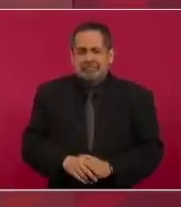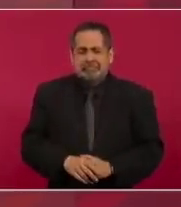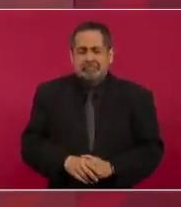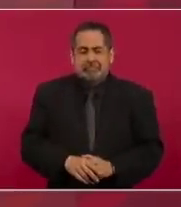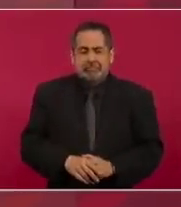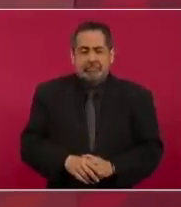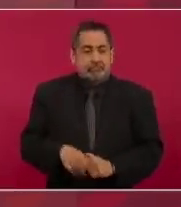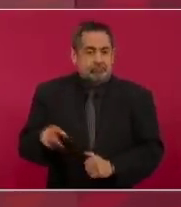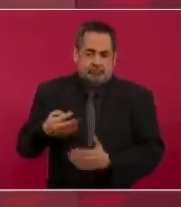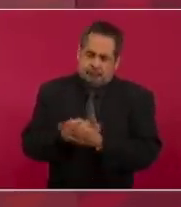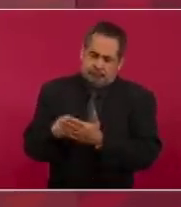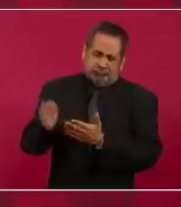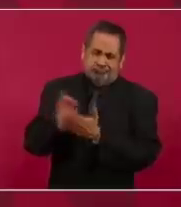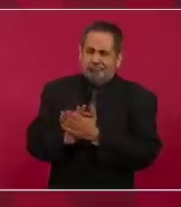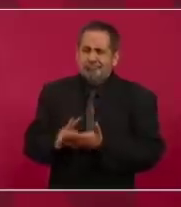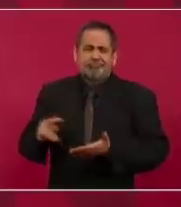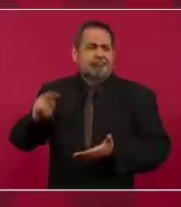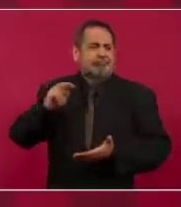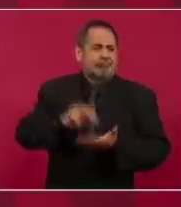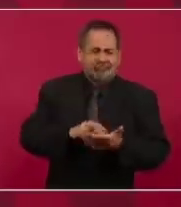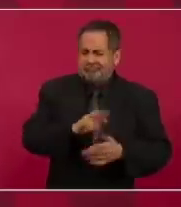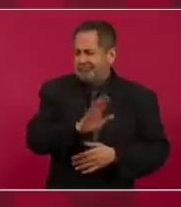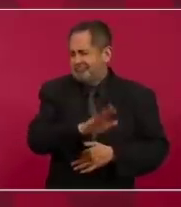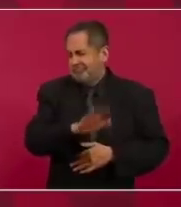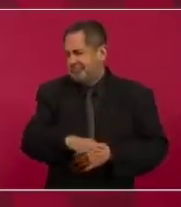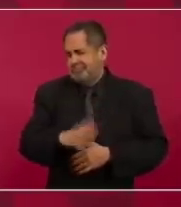con mucho valor.